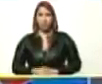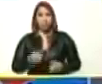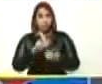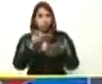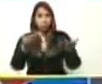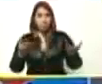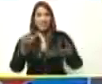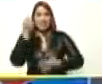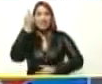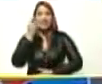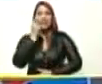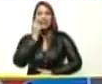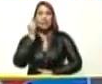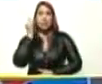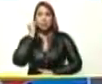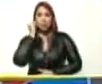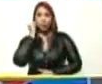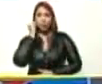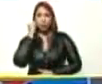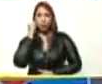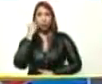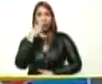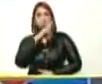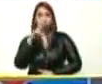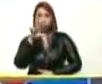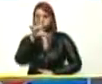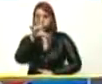diputados y diputadas, la república,